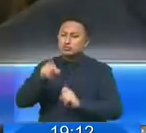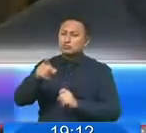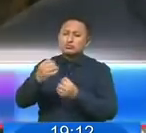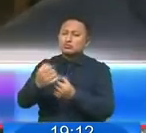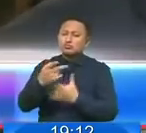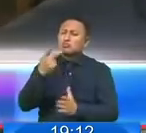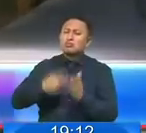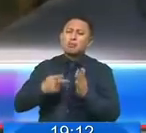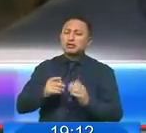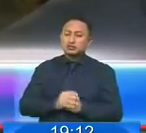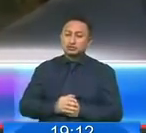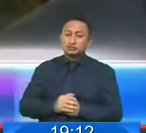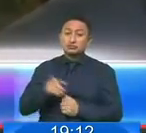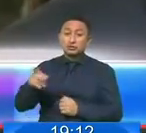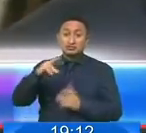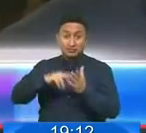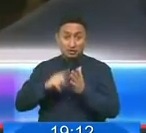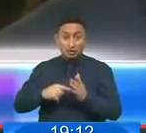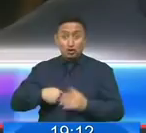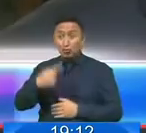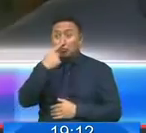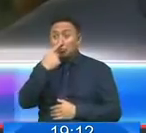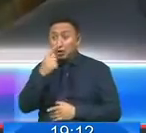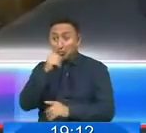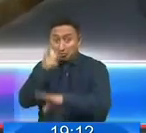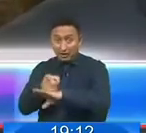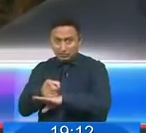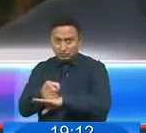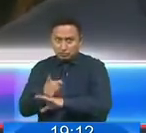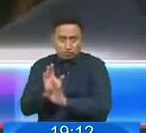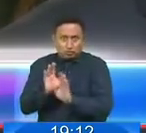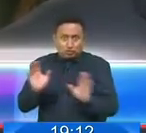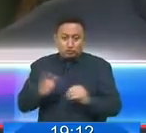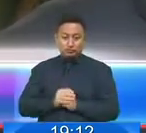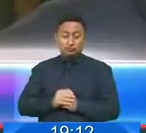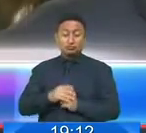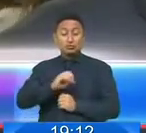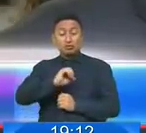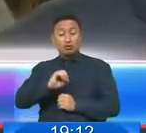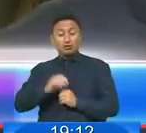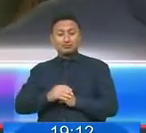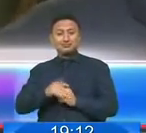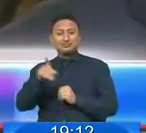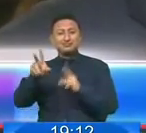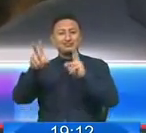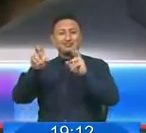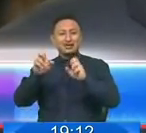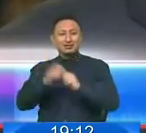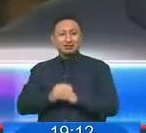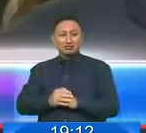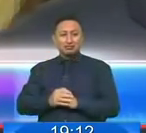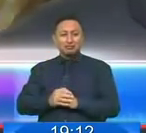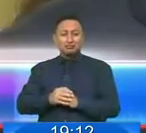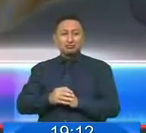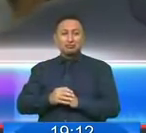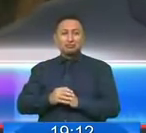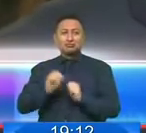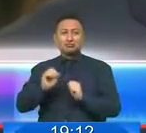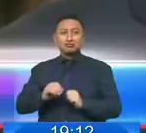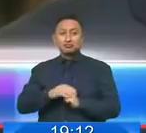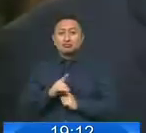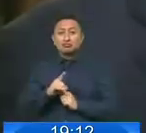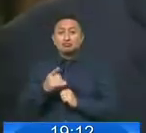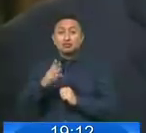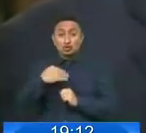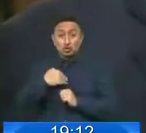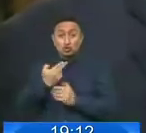no implica pues intromisión a la justicia y el forzar una situación aquella en la que ninguna palabra de las